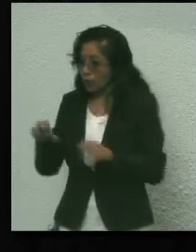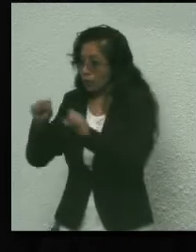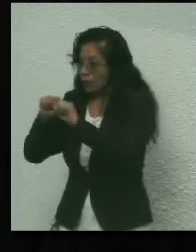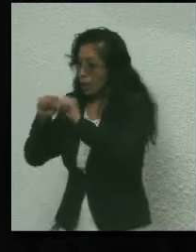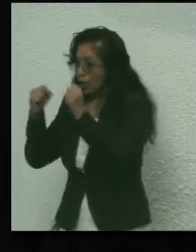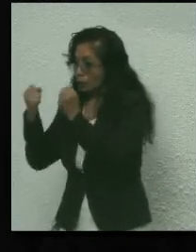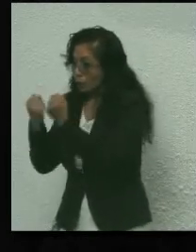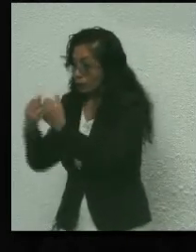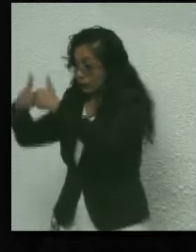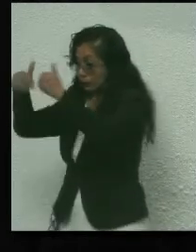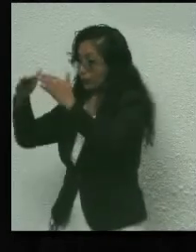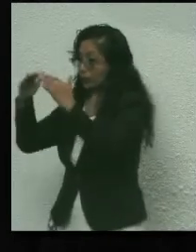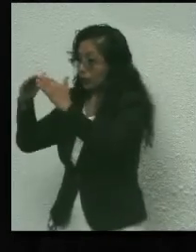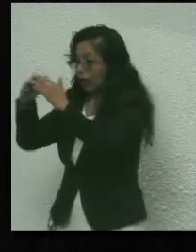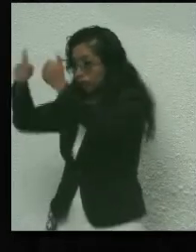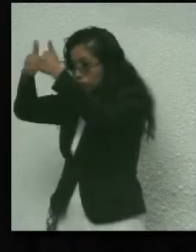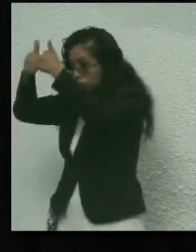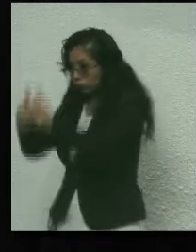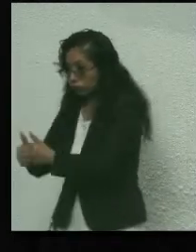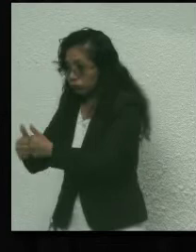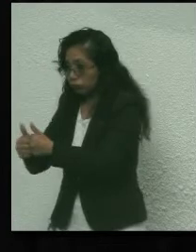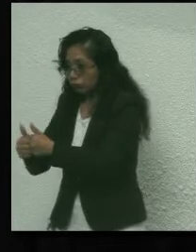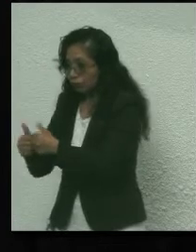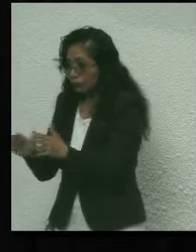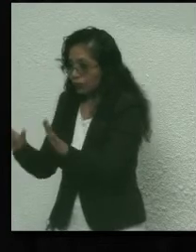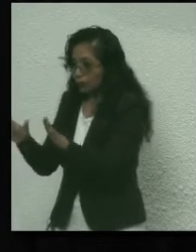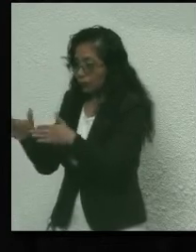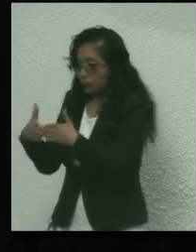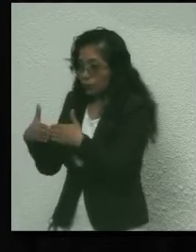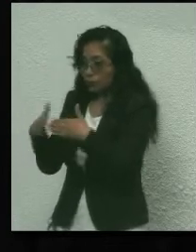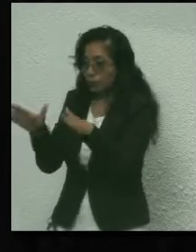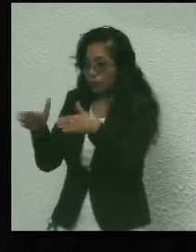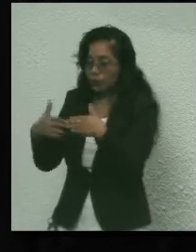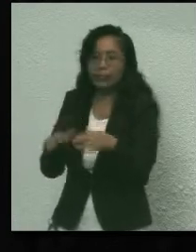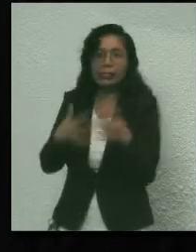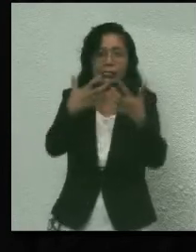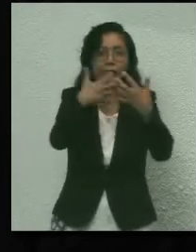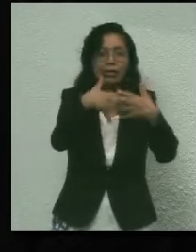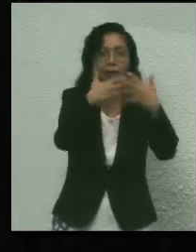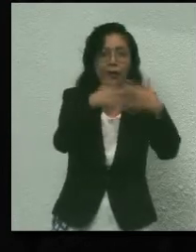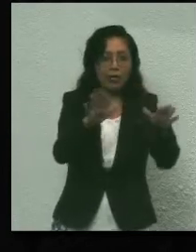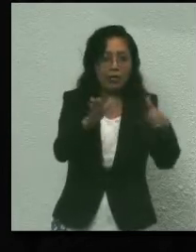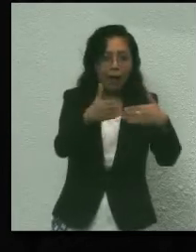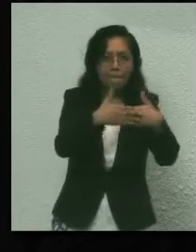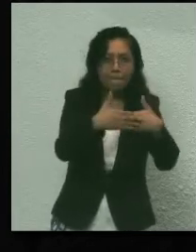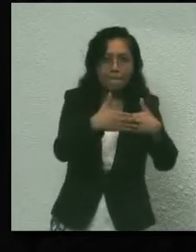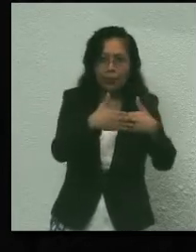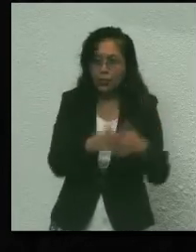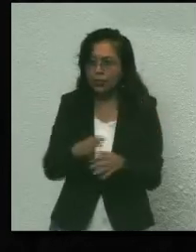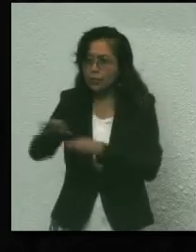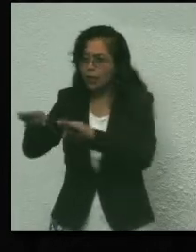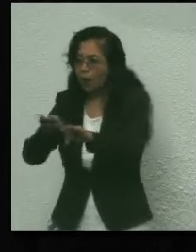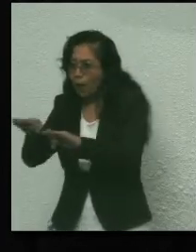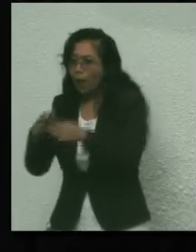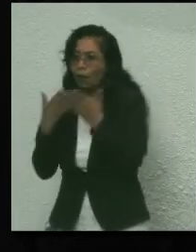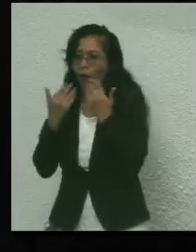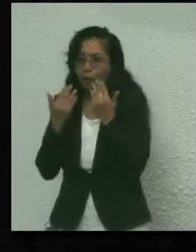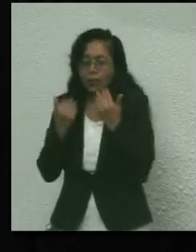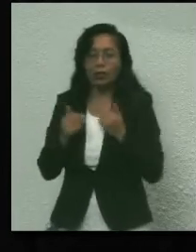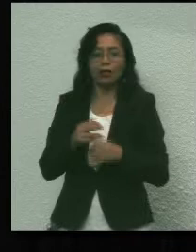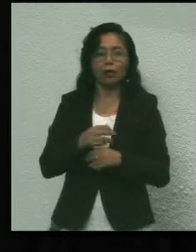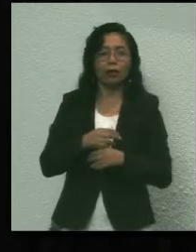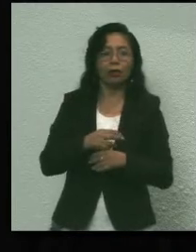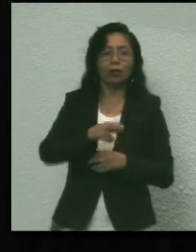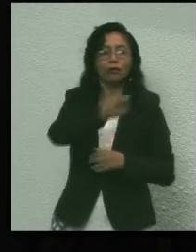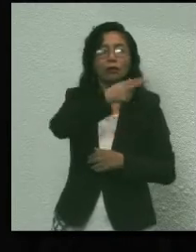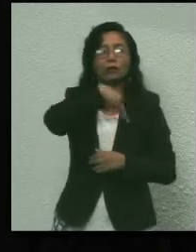mantuviera en casa, mientras veíamos cómo cerraban cientos de empresas y nuestra gente perdía sus empleos,